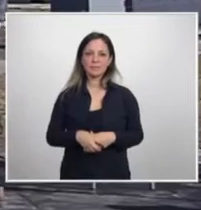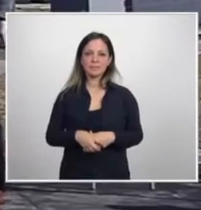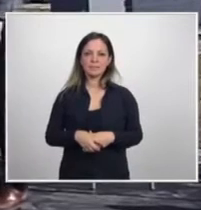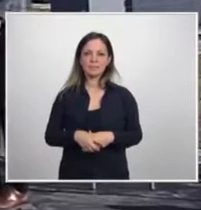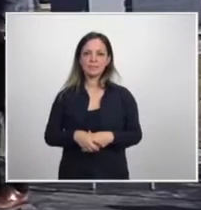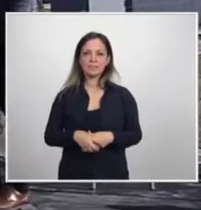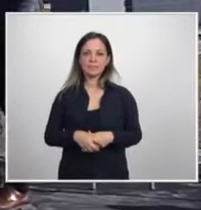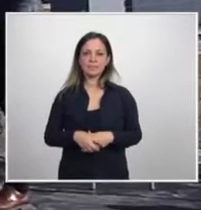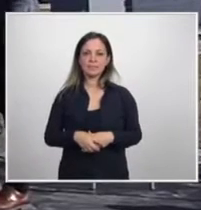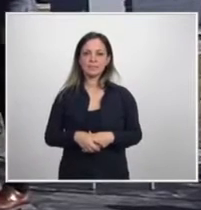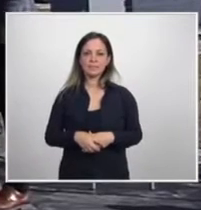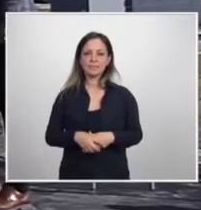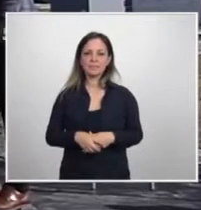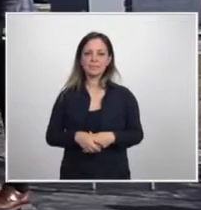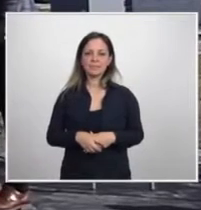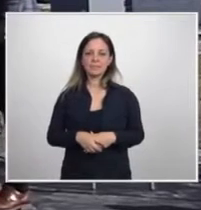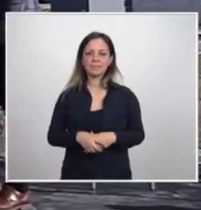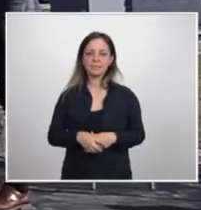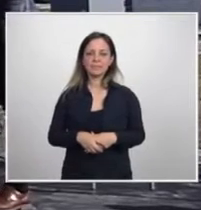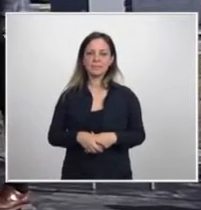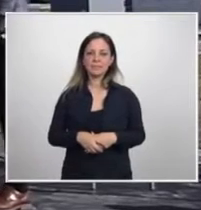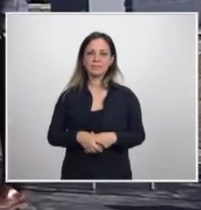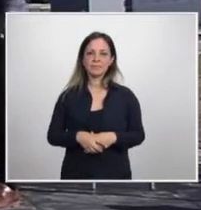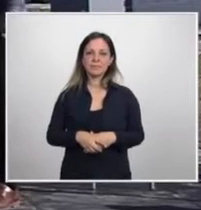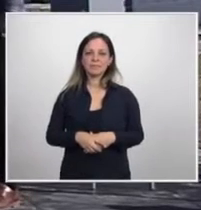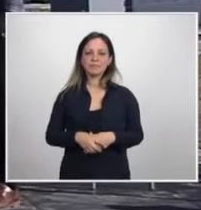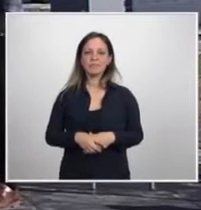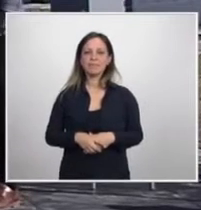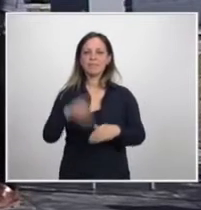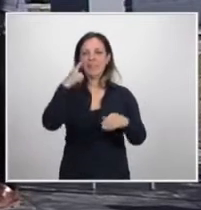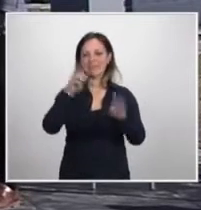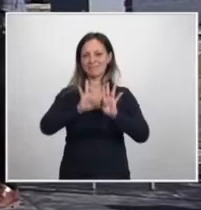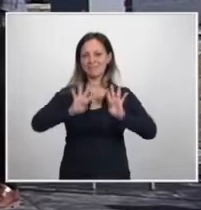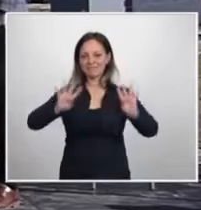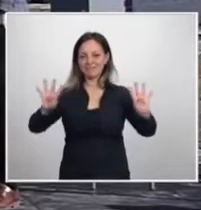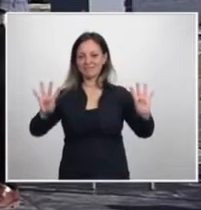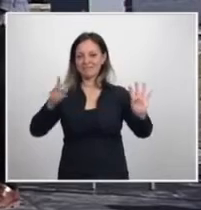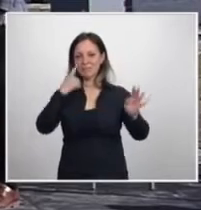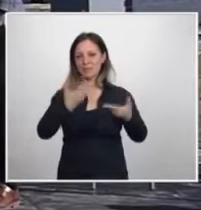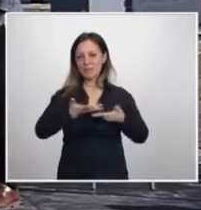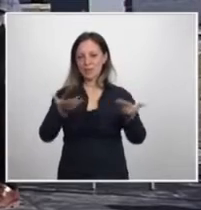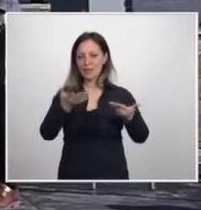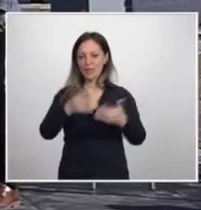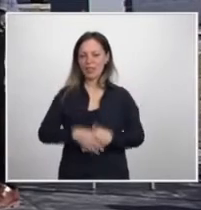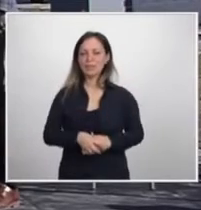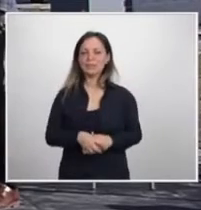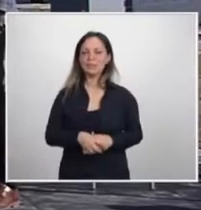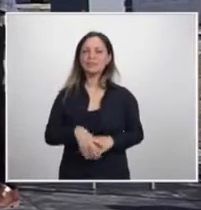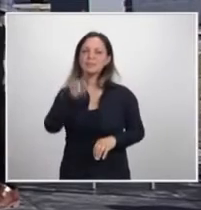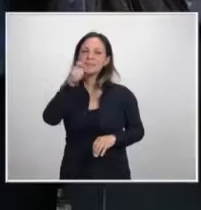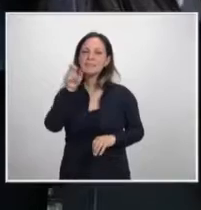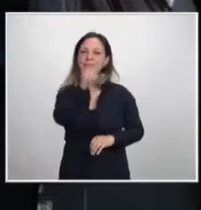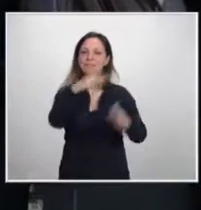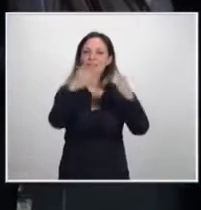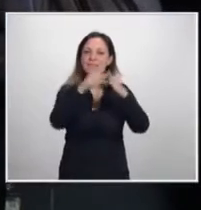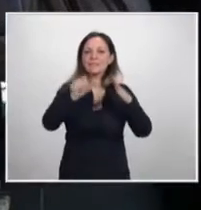de todo es que se dedicaron a pincharle los sueños a la gente, a las familias que les prometieron